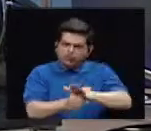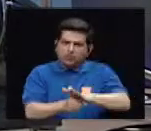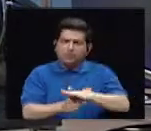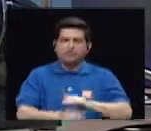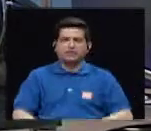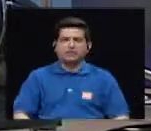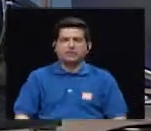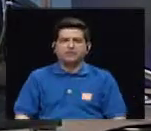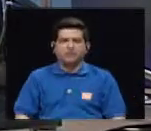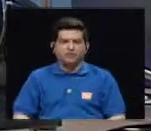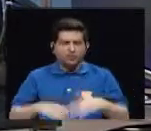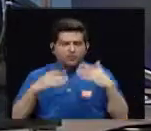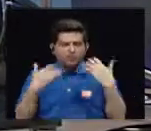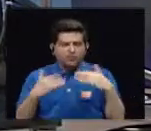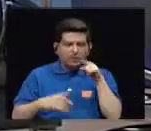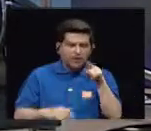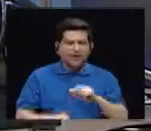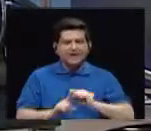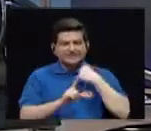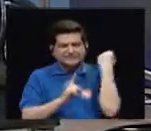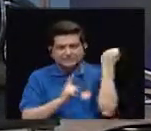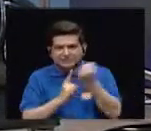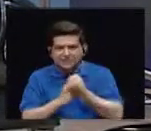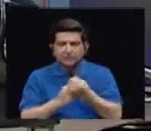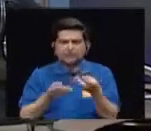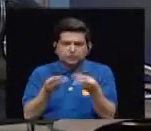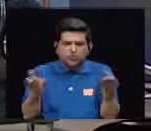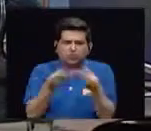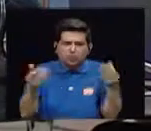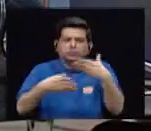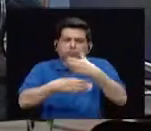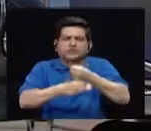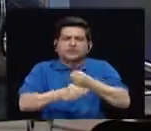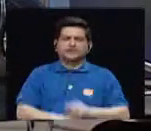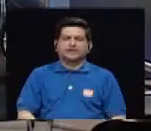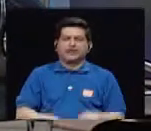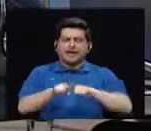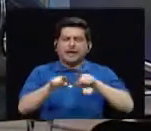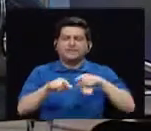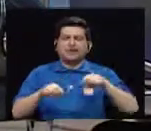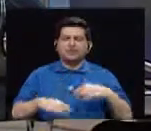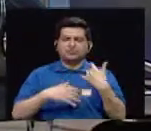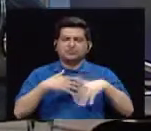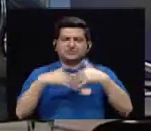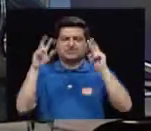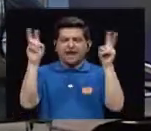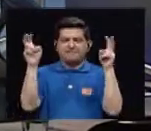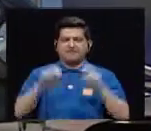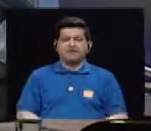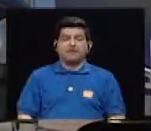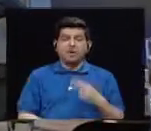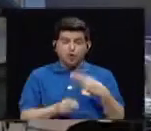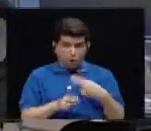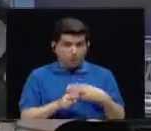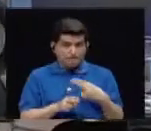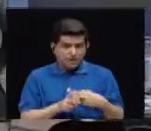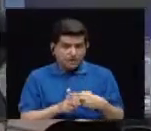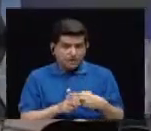cumplir, ¿verdad? Fue lo que desató la producción de esto, de Hermanos de Sangre, ¿verdad? Y el